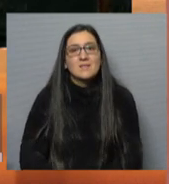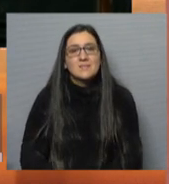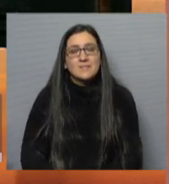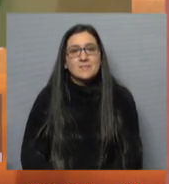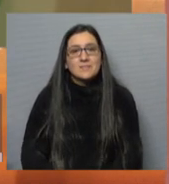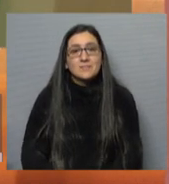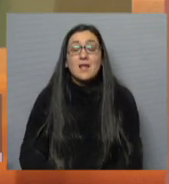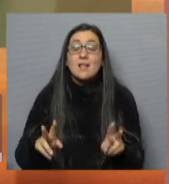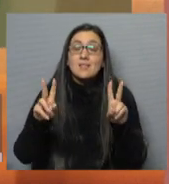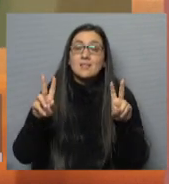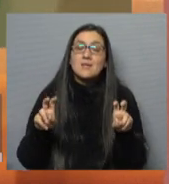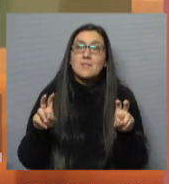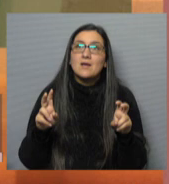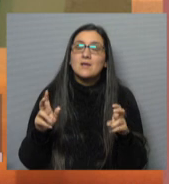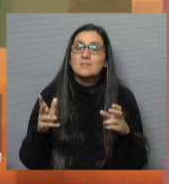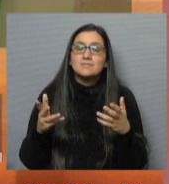el tema de la...